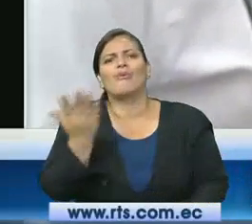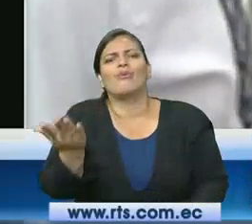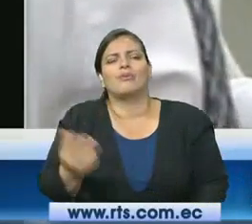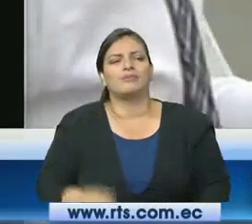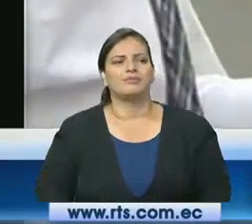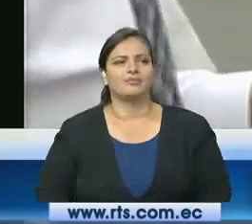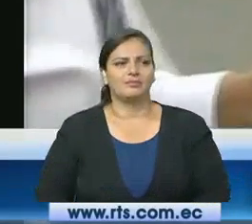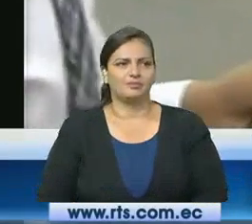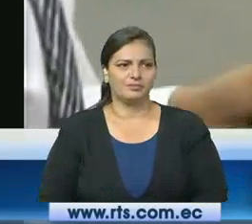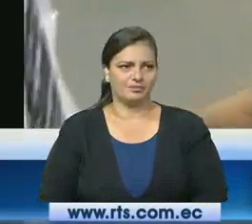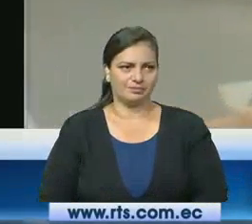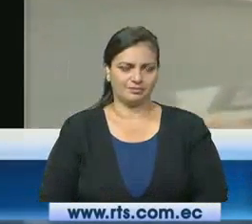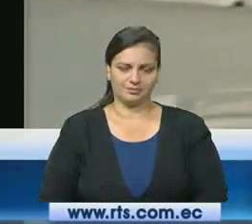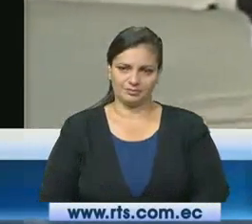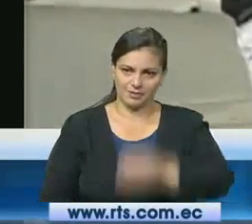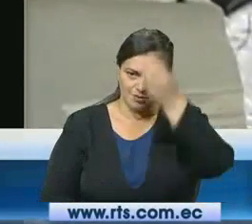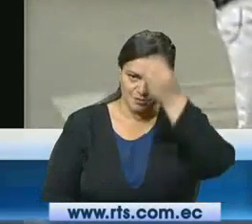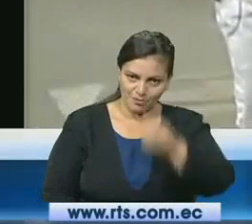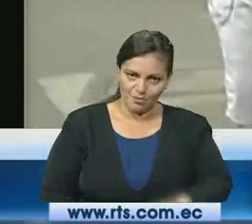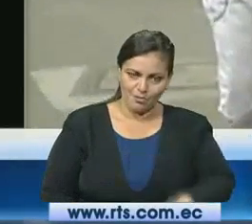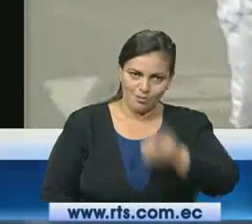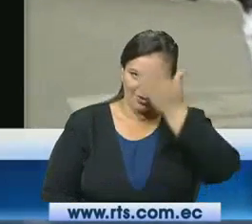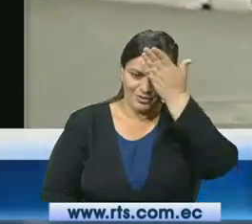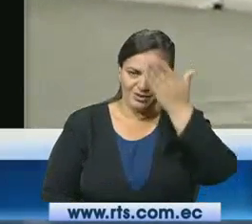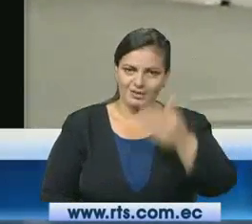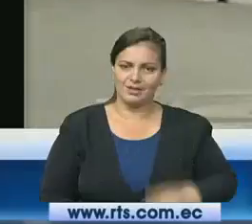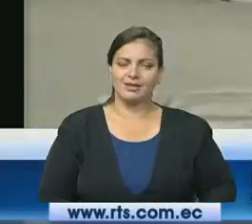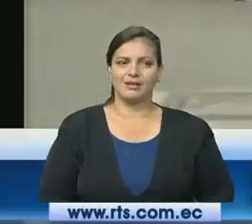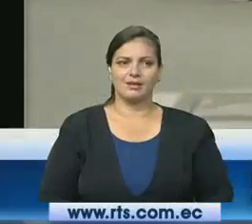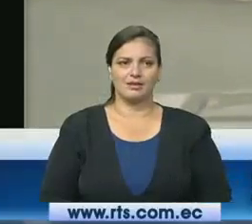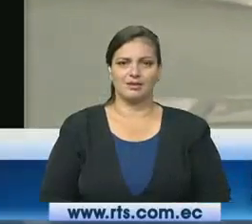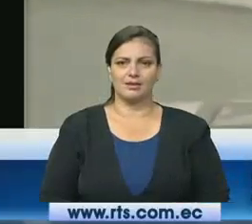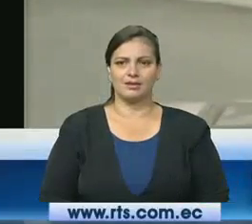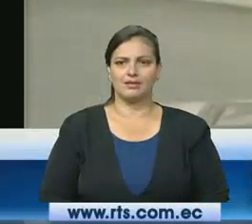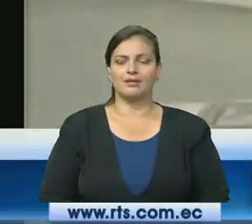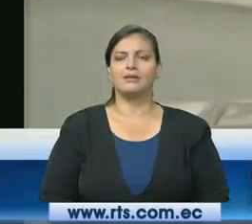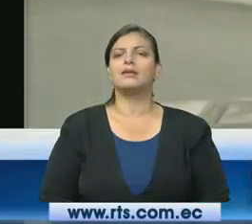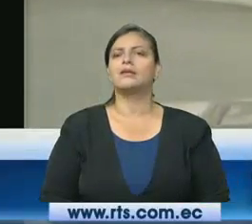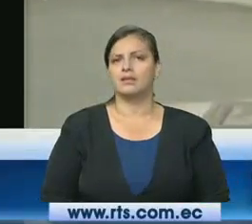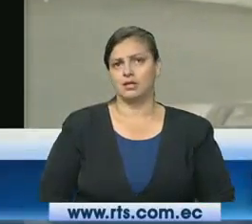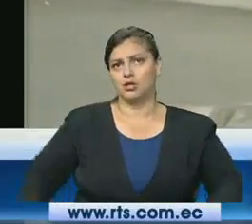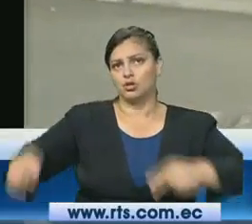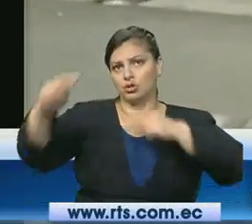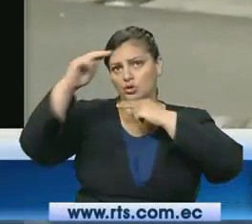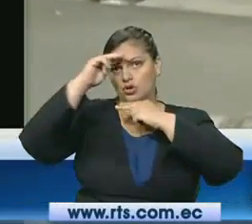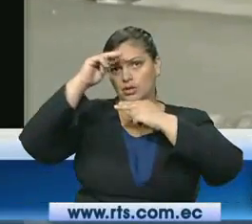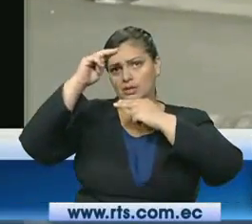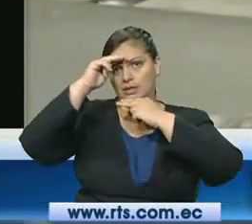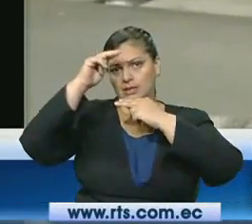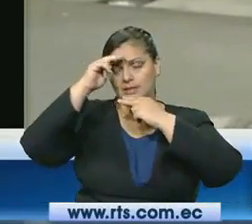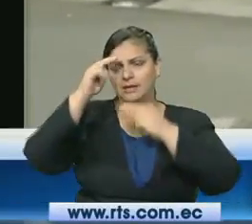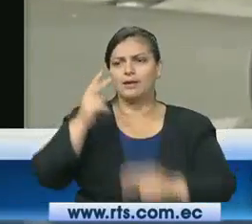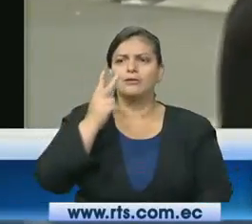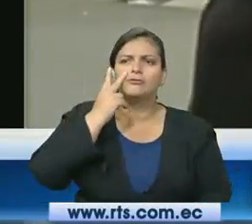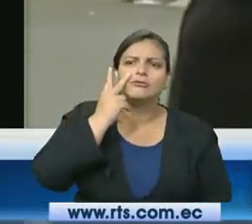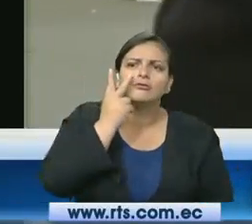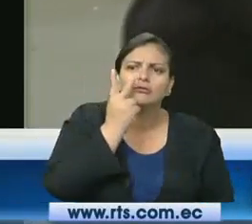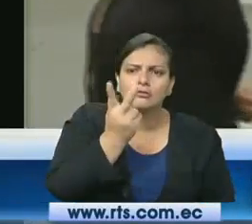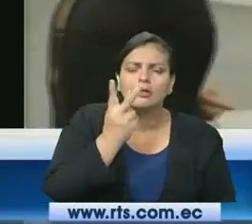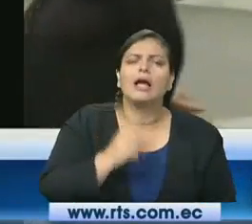haberse hecho presente aquí en el barrio. Sobre todo yo ya me enteré por medio de los canales y todo anteriormente, pero tenemos que estar